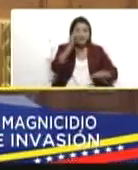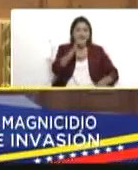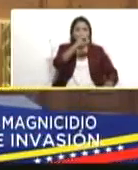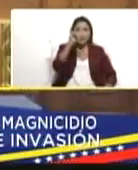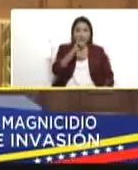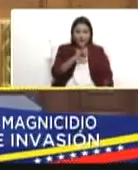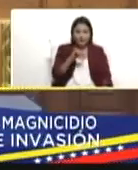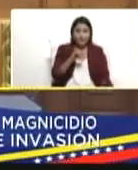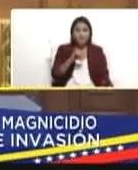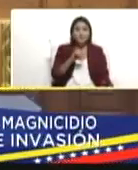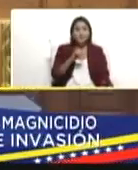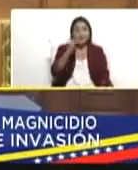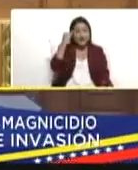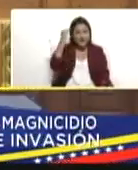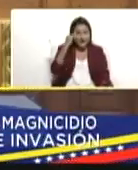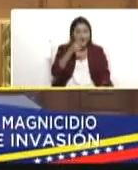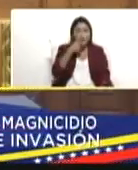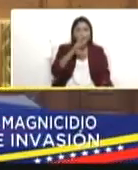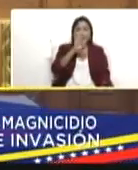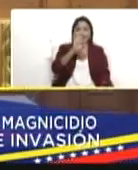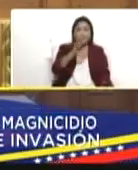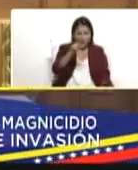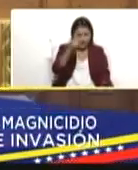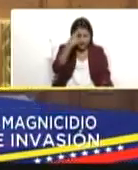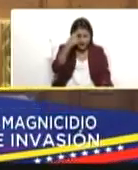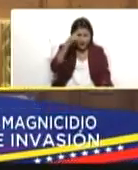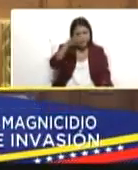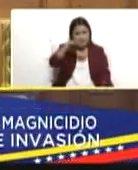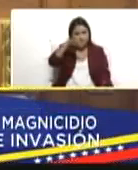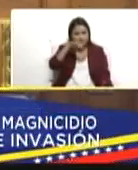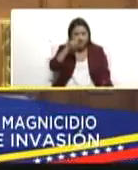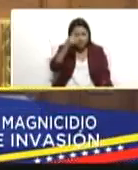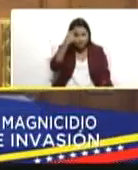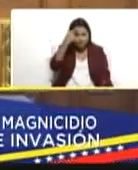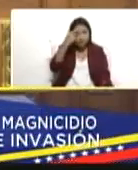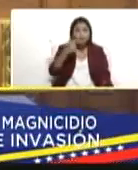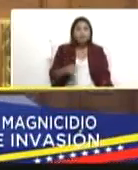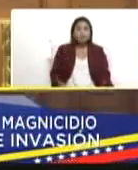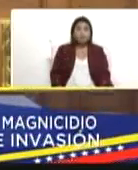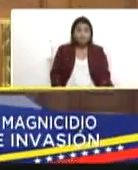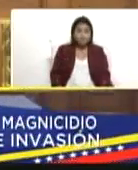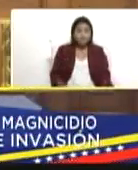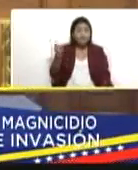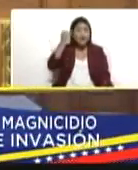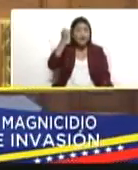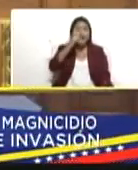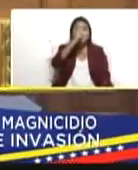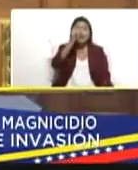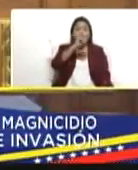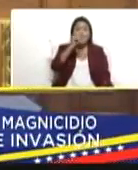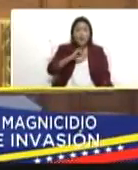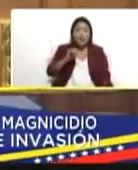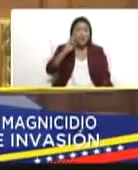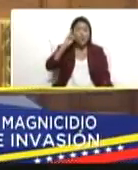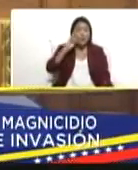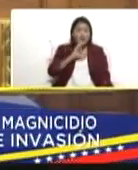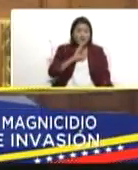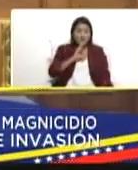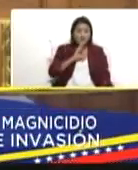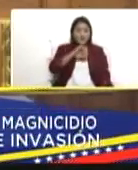partido Zamorano ustedes sabían Zamorano bolivariano